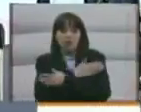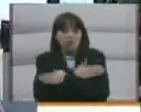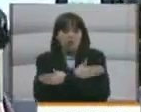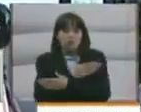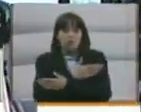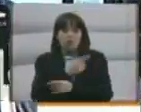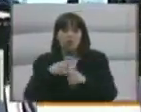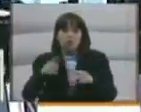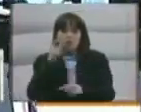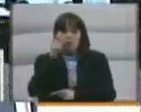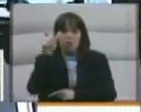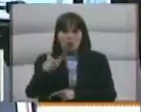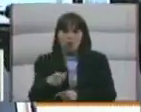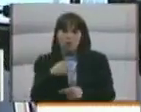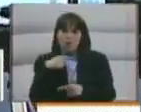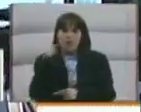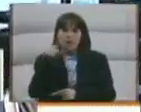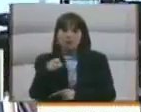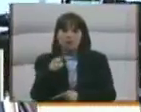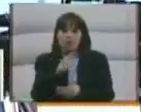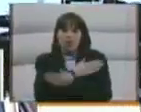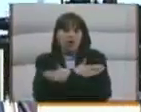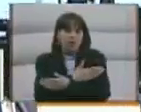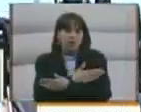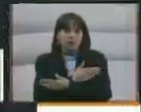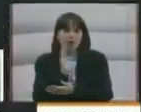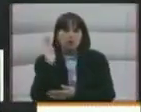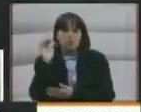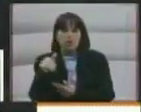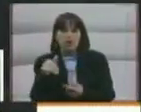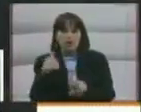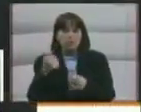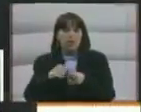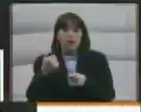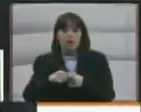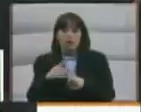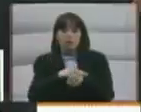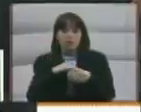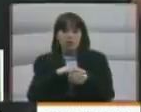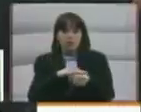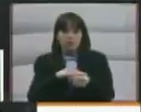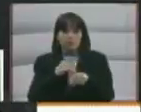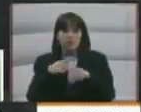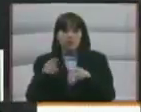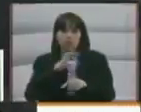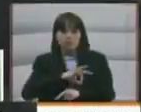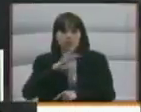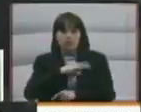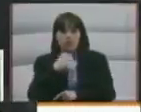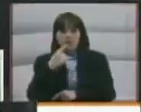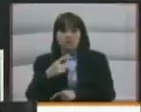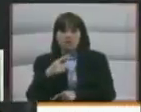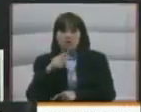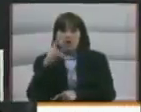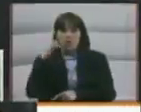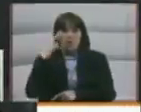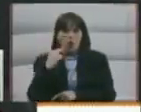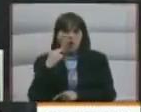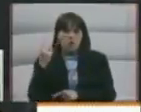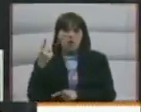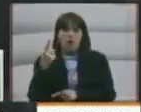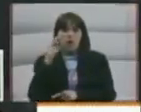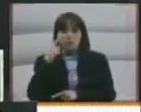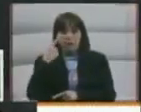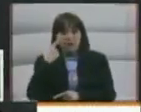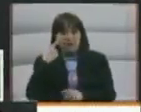Esparragosa, para ti. Nos abrazan desde Maracaibo. El señor Pérez. Saludos de Bolívar. Pongan el ojo allá.